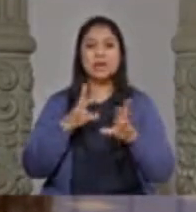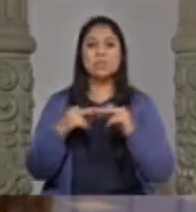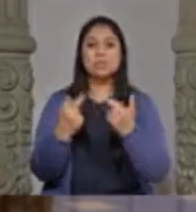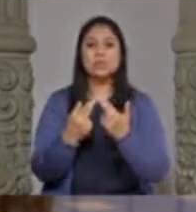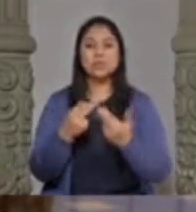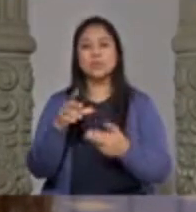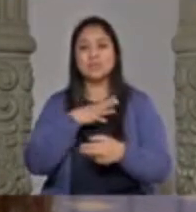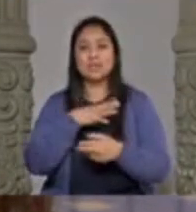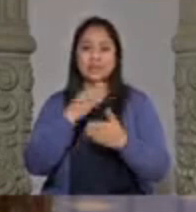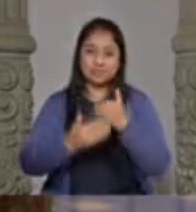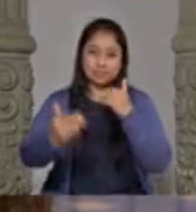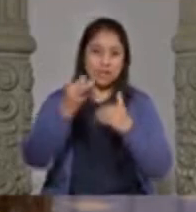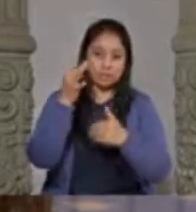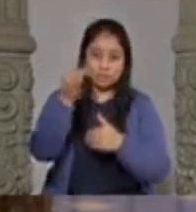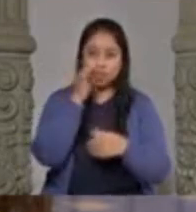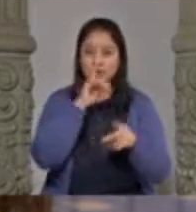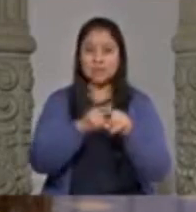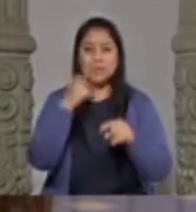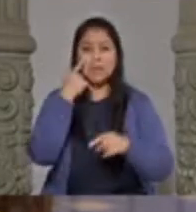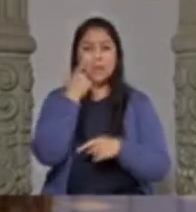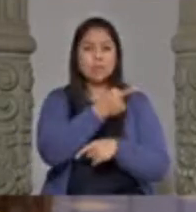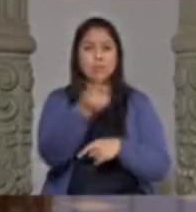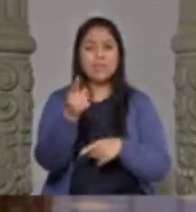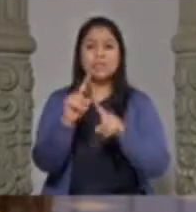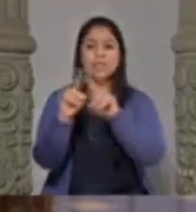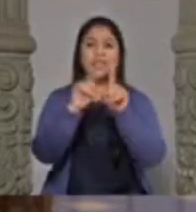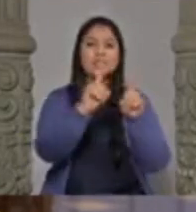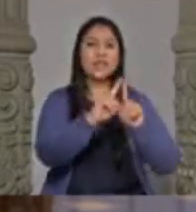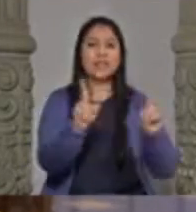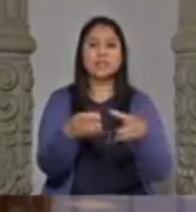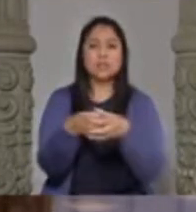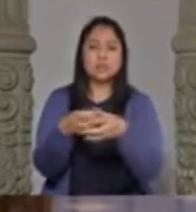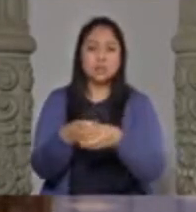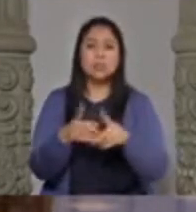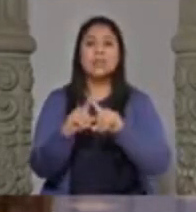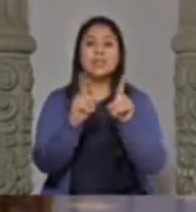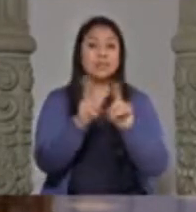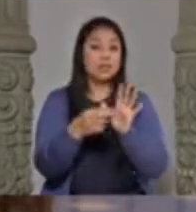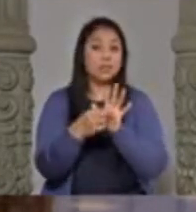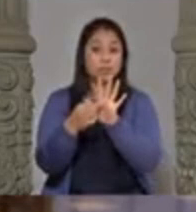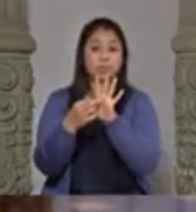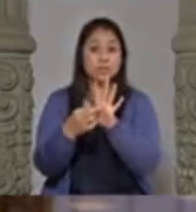oído incluso de diversos actores distintas propuestas.